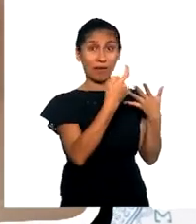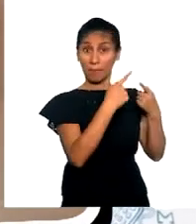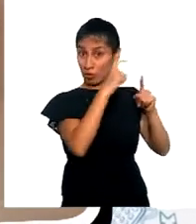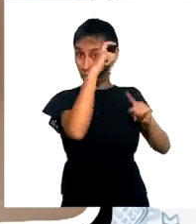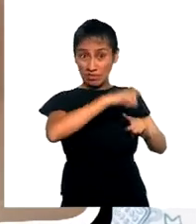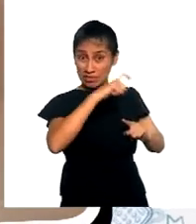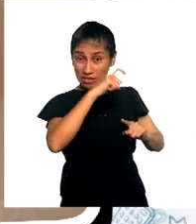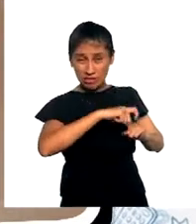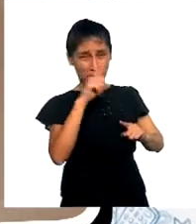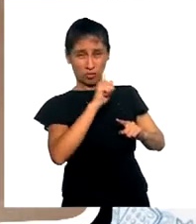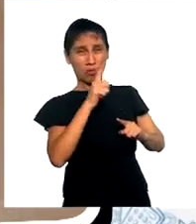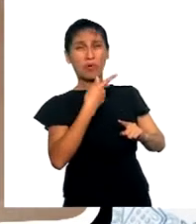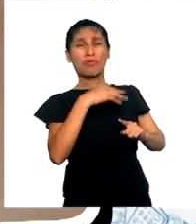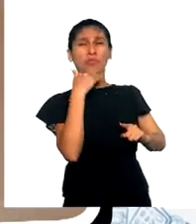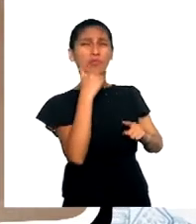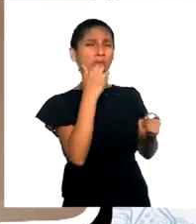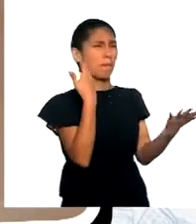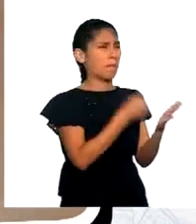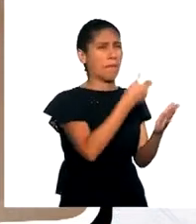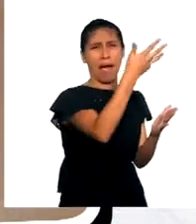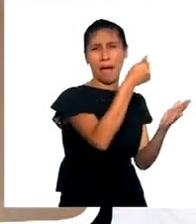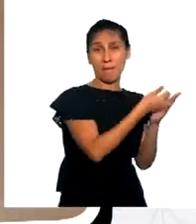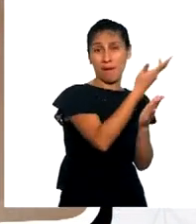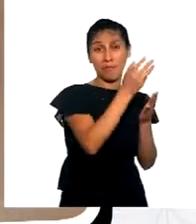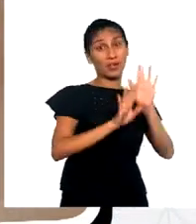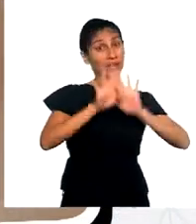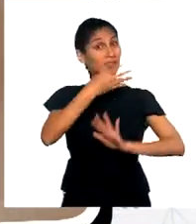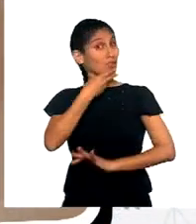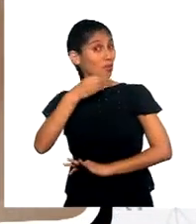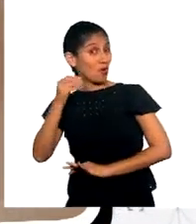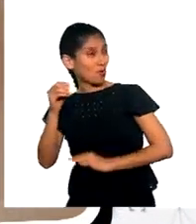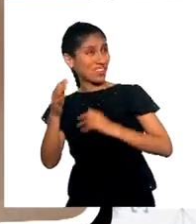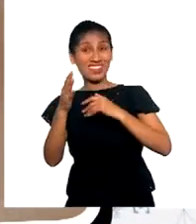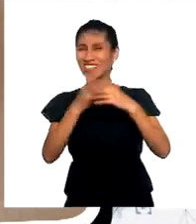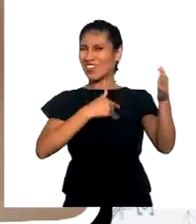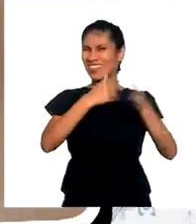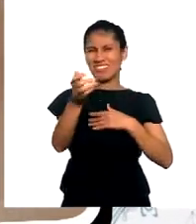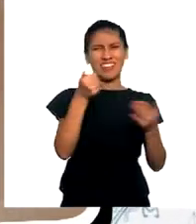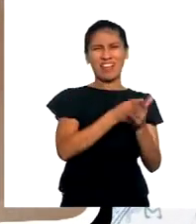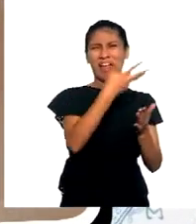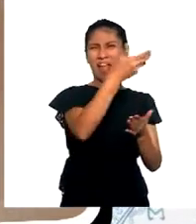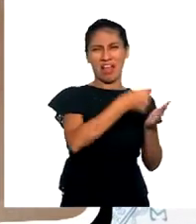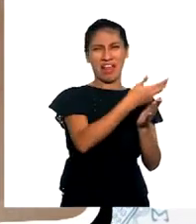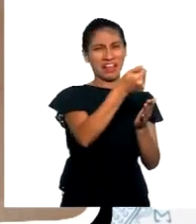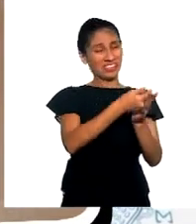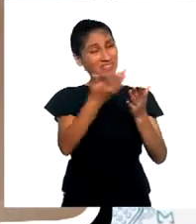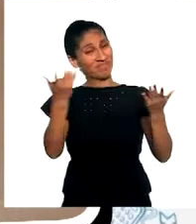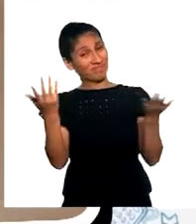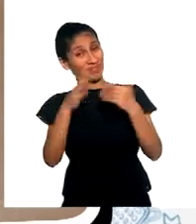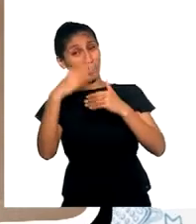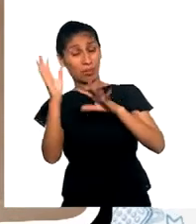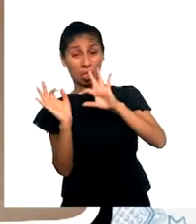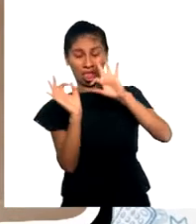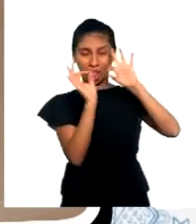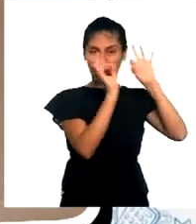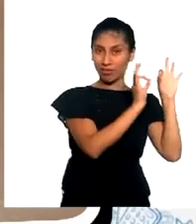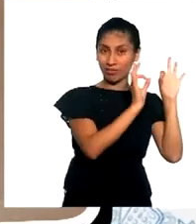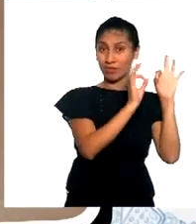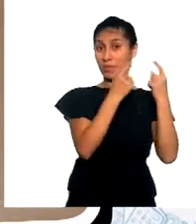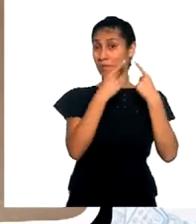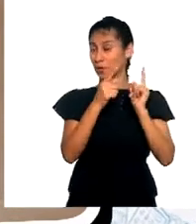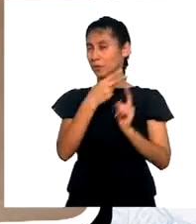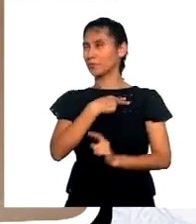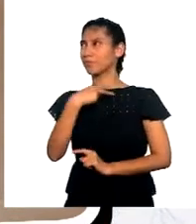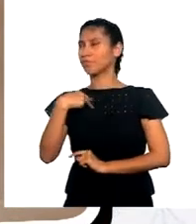que cuando uno es joven anhela muchas cosas que en realidad no son de mucha importancia y nos desvían de nuestra meta pero si